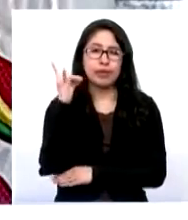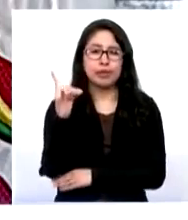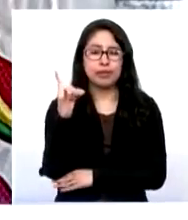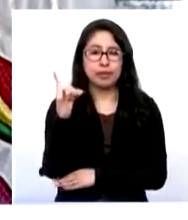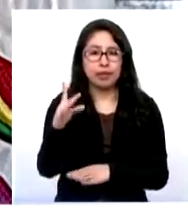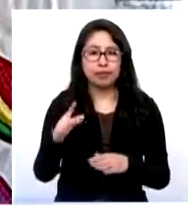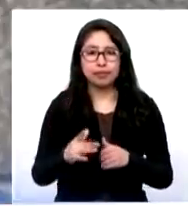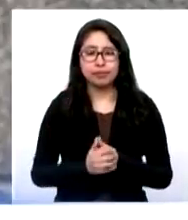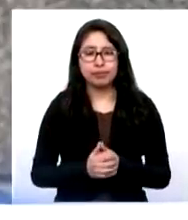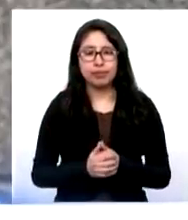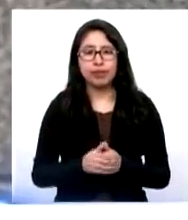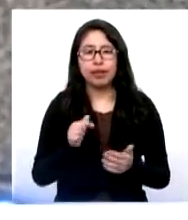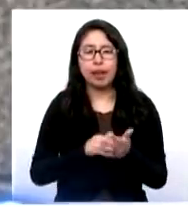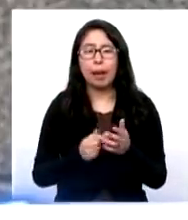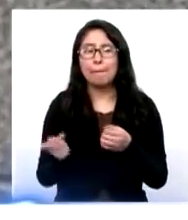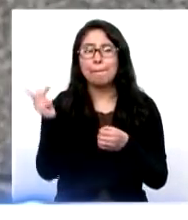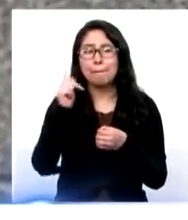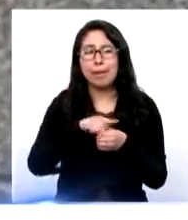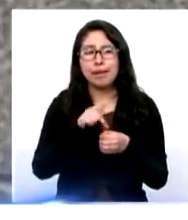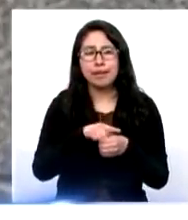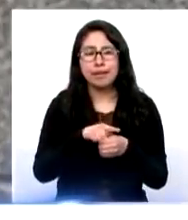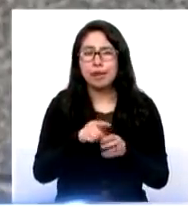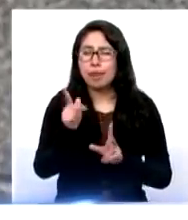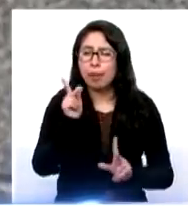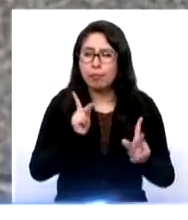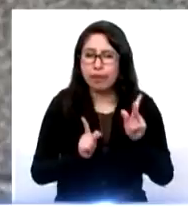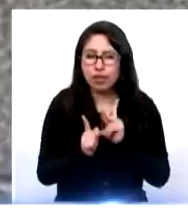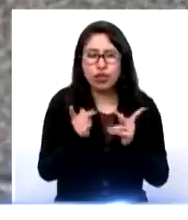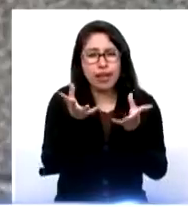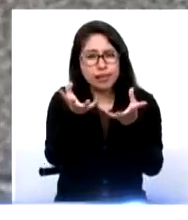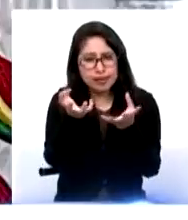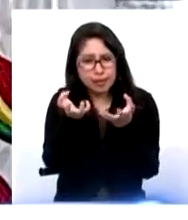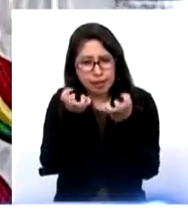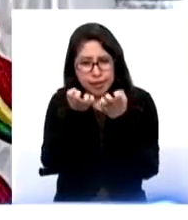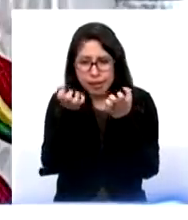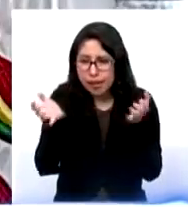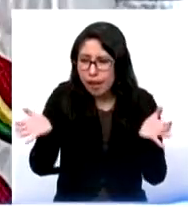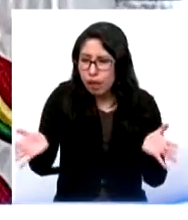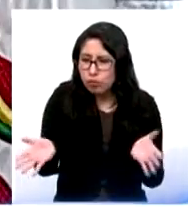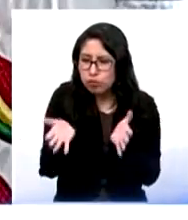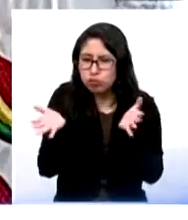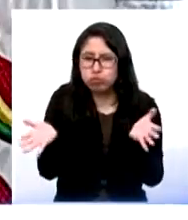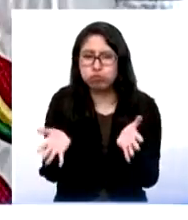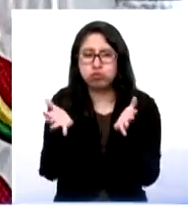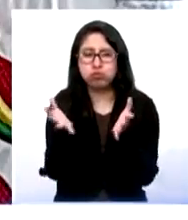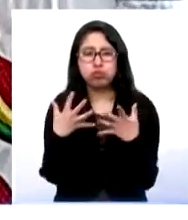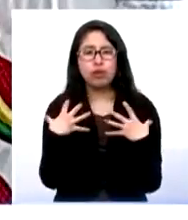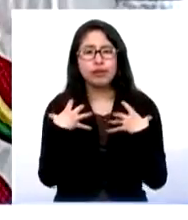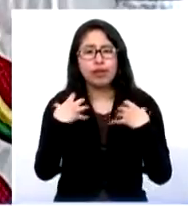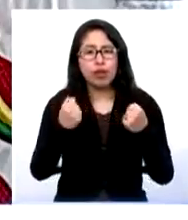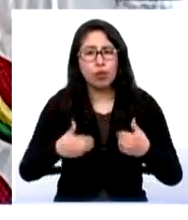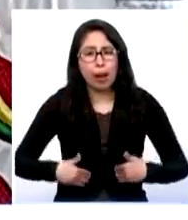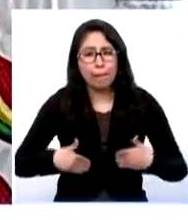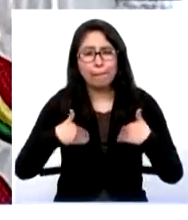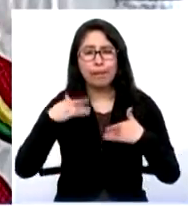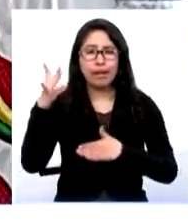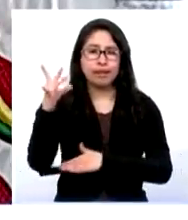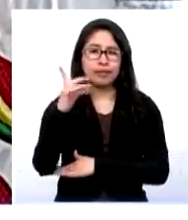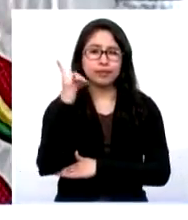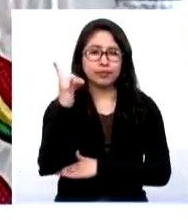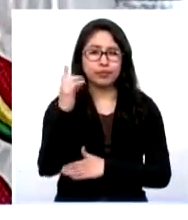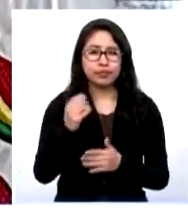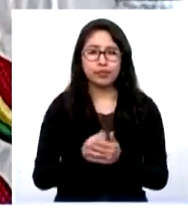verdaderamente le interese mejorar la calidad de vida de los bolivianos. En 14 años de la mayor bonanza